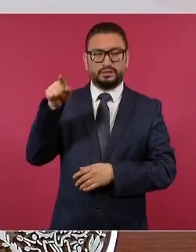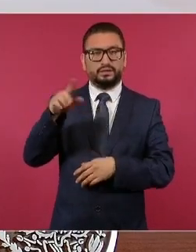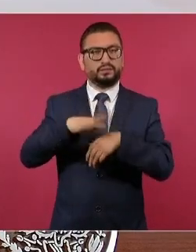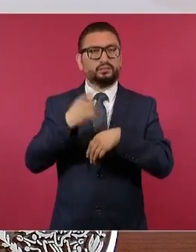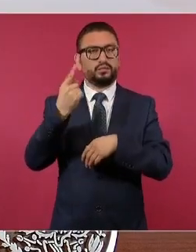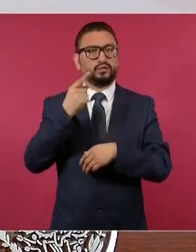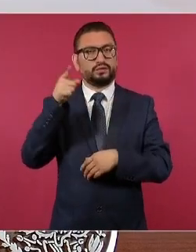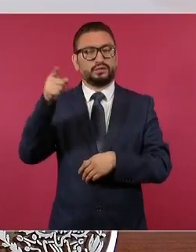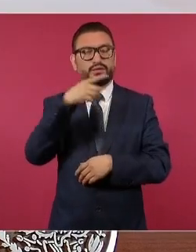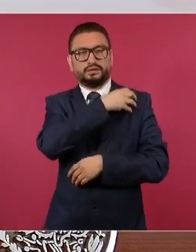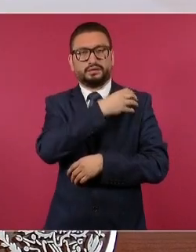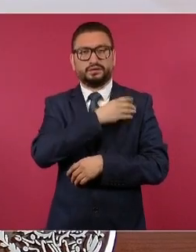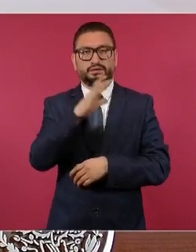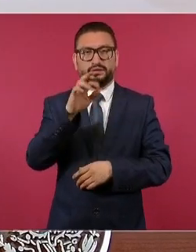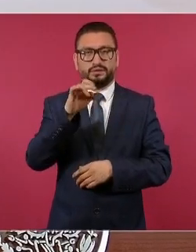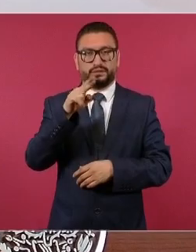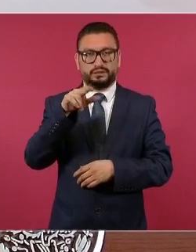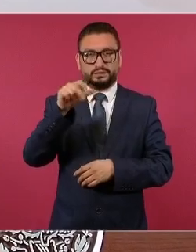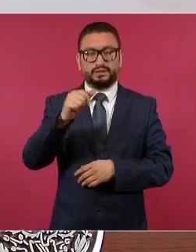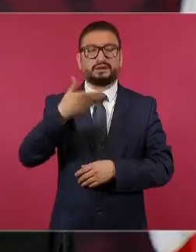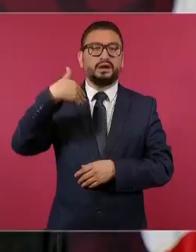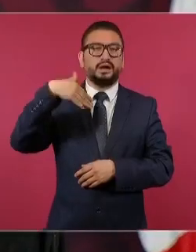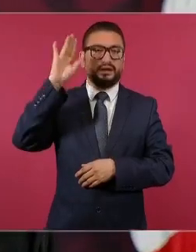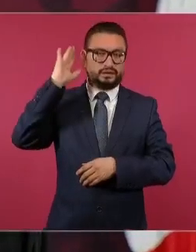Porque el general Cárdenas era capitán